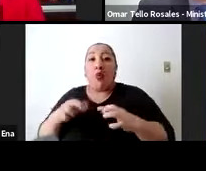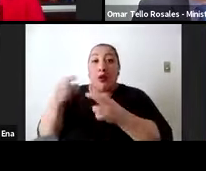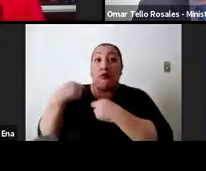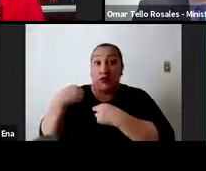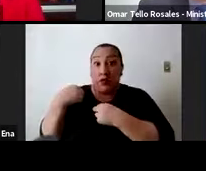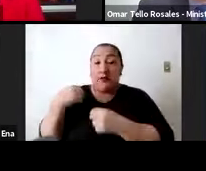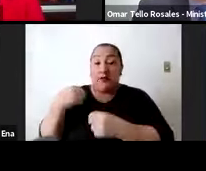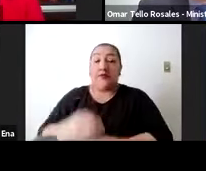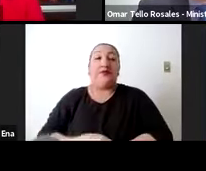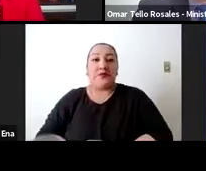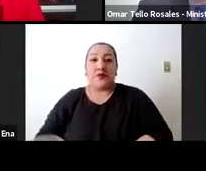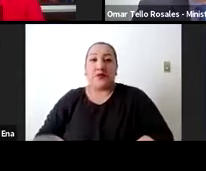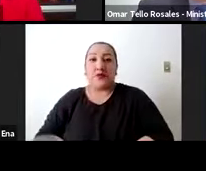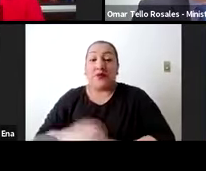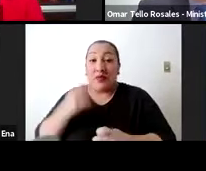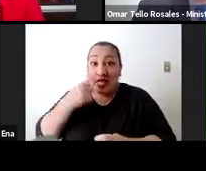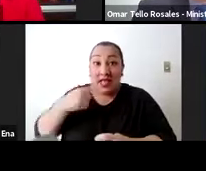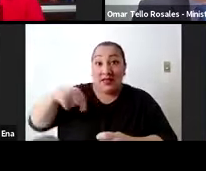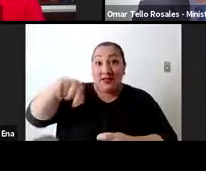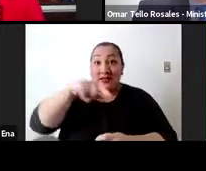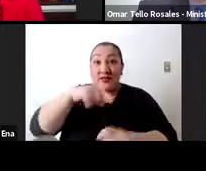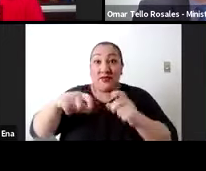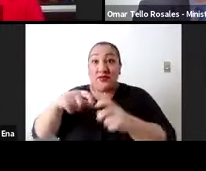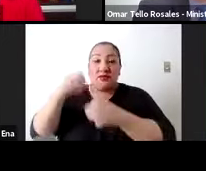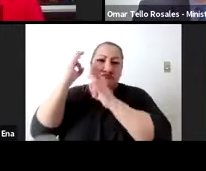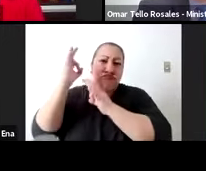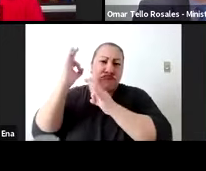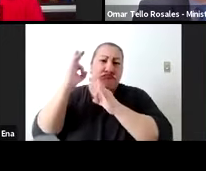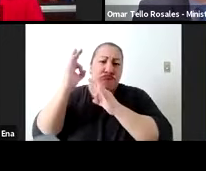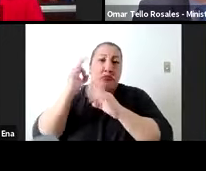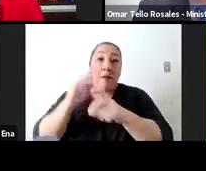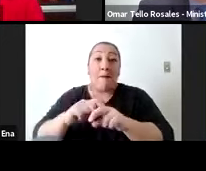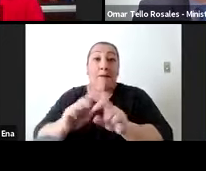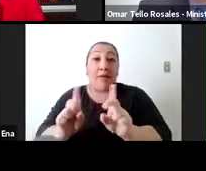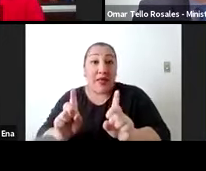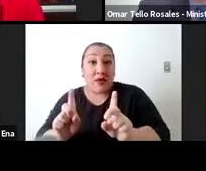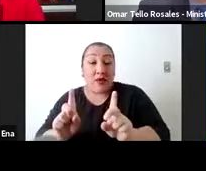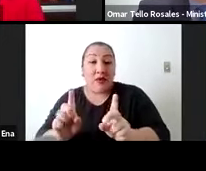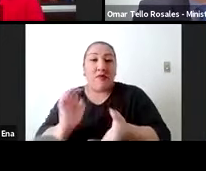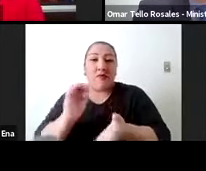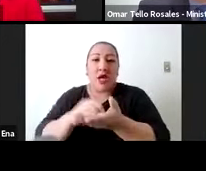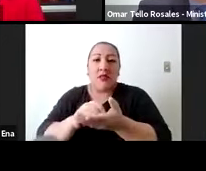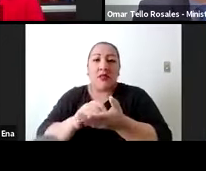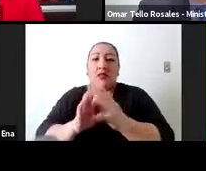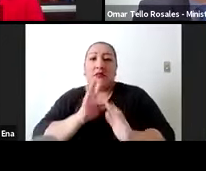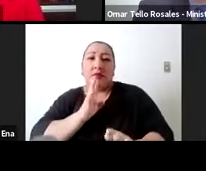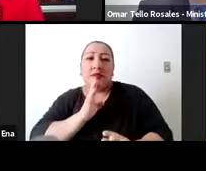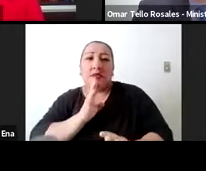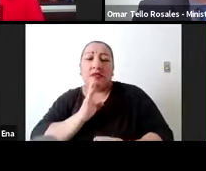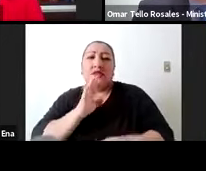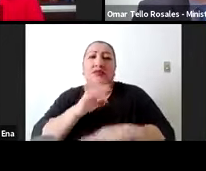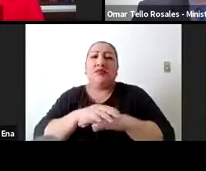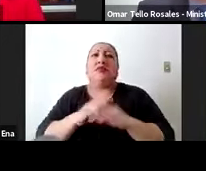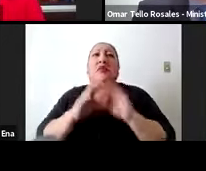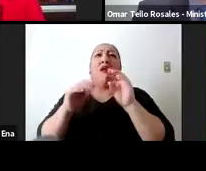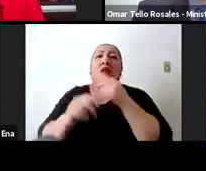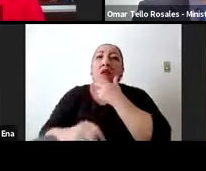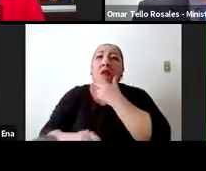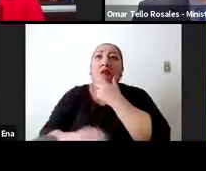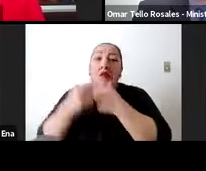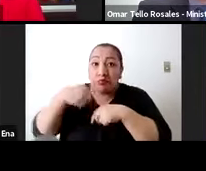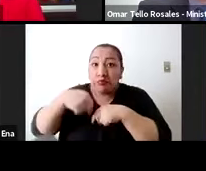Ellos van a hacer sus propias presentaciones, pero seguramente también reaccionarán a la presentación que en los siguientes minutos vamos a